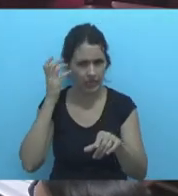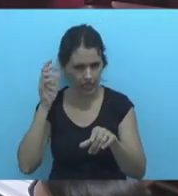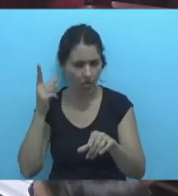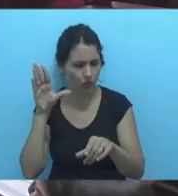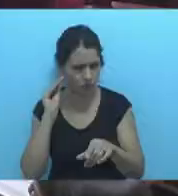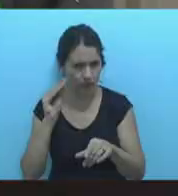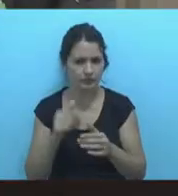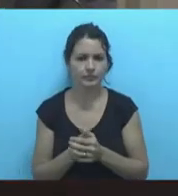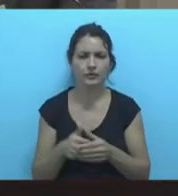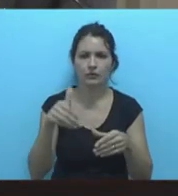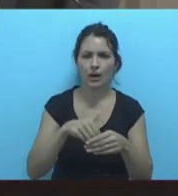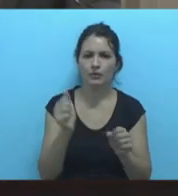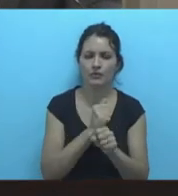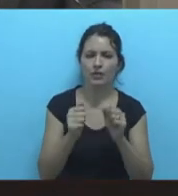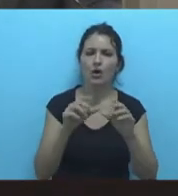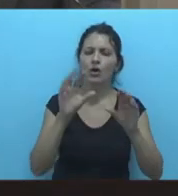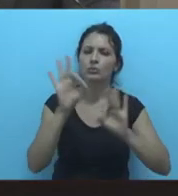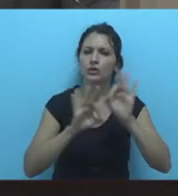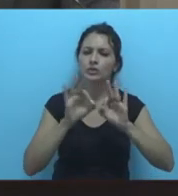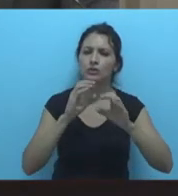Punto número 7 es el proyecto de comunicación